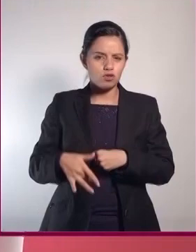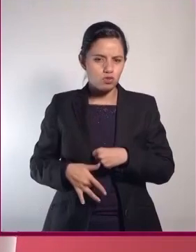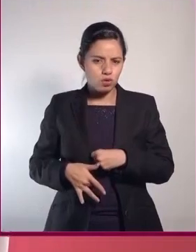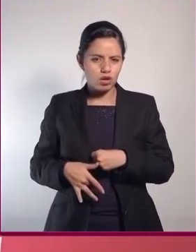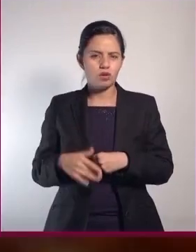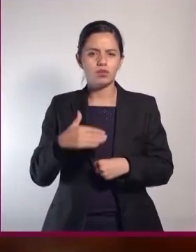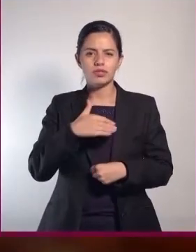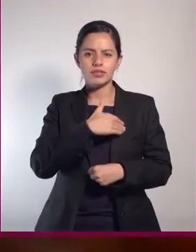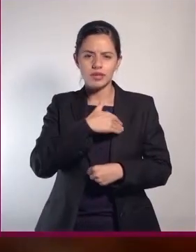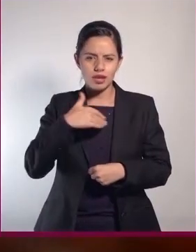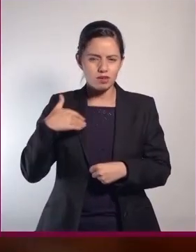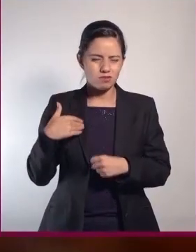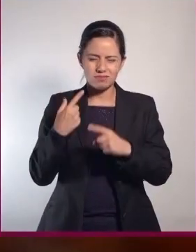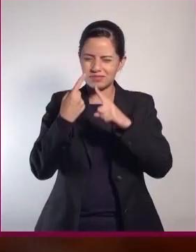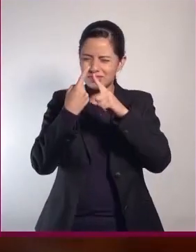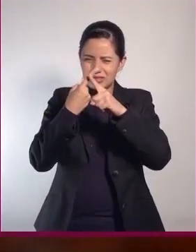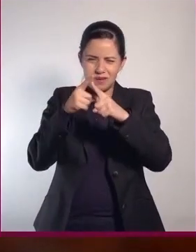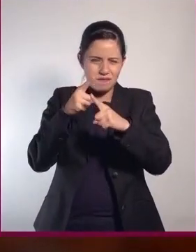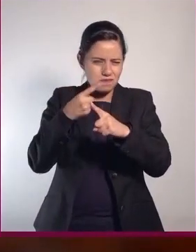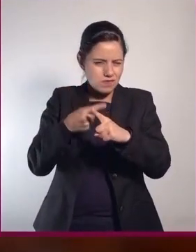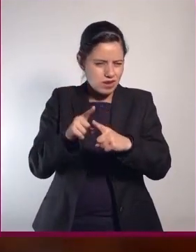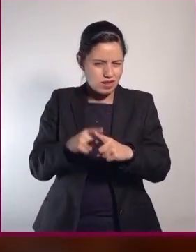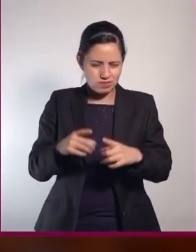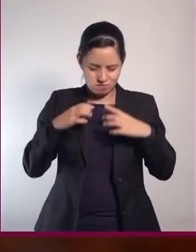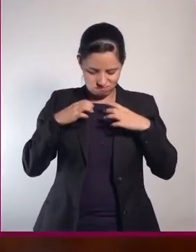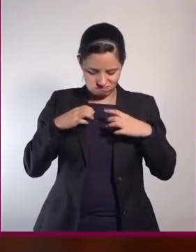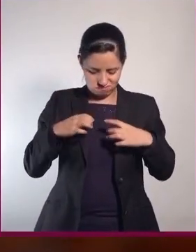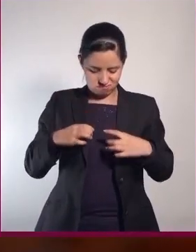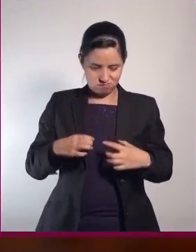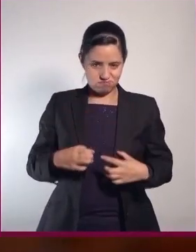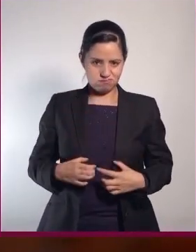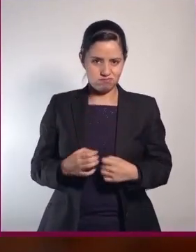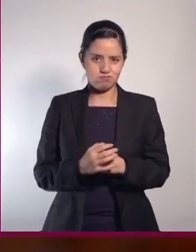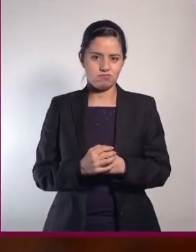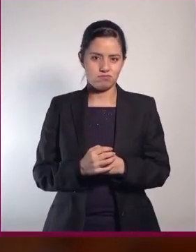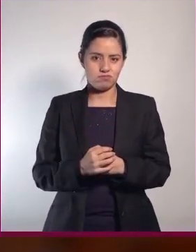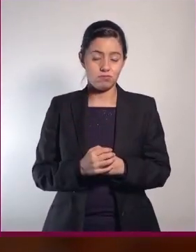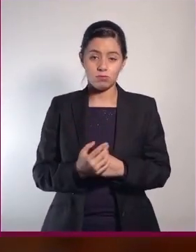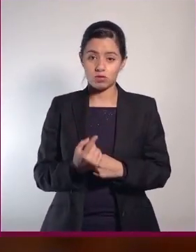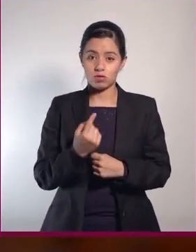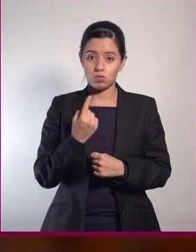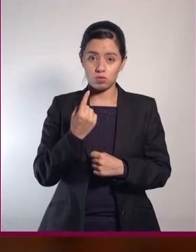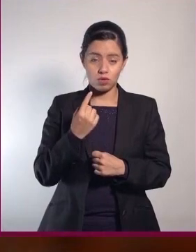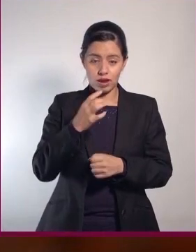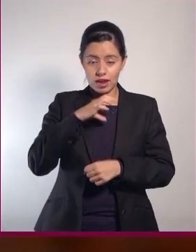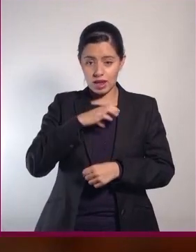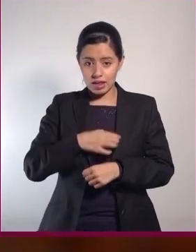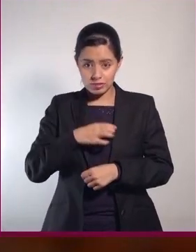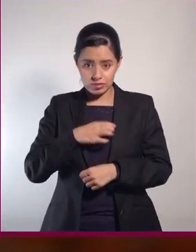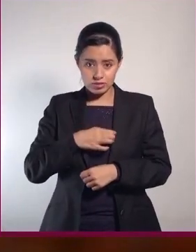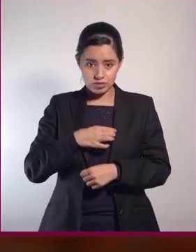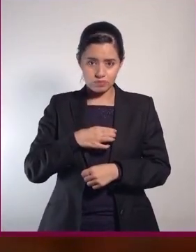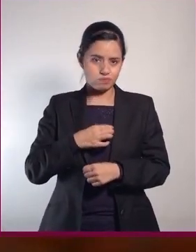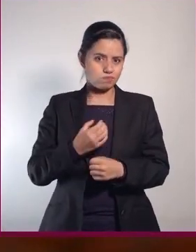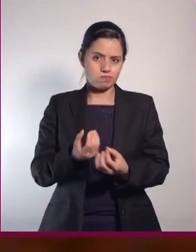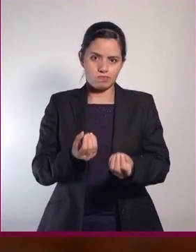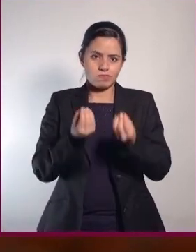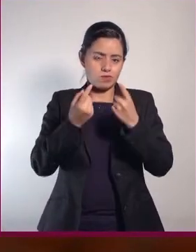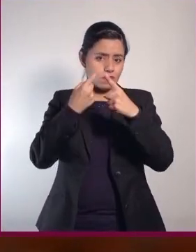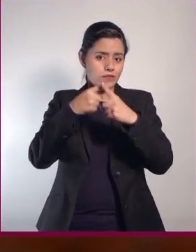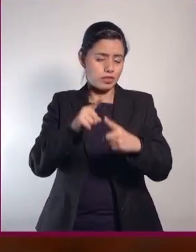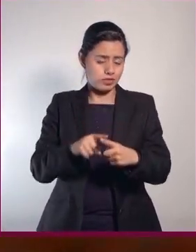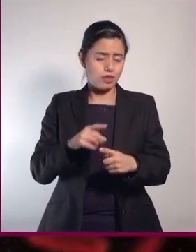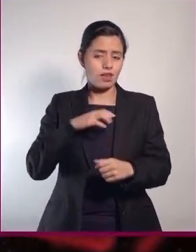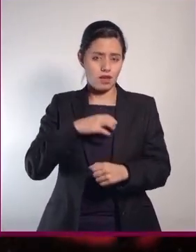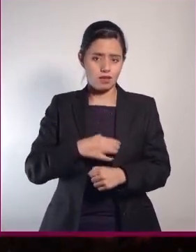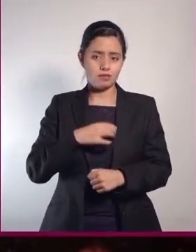páncreas, los senos, entre muchos otros sitios. Entonces, no hay un solo cáncer, en realidad hay muchísimos tipos de